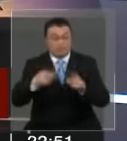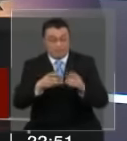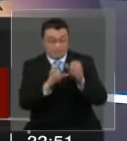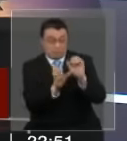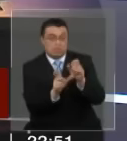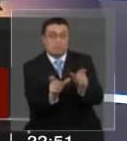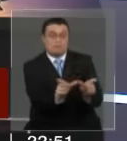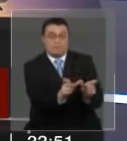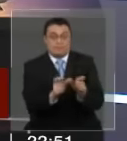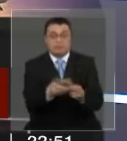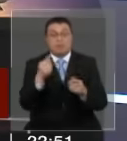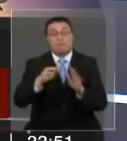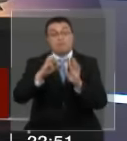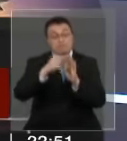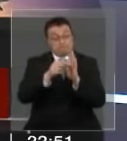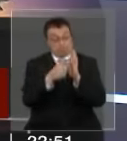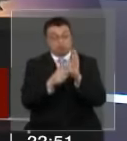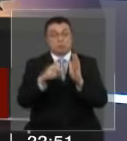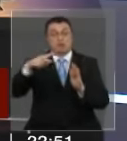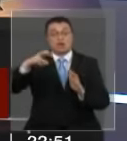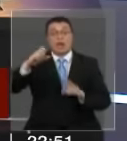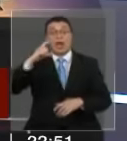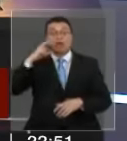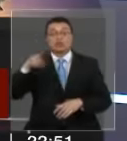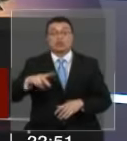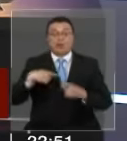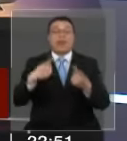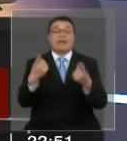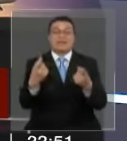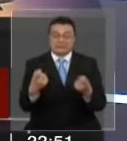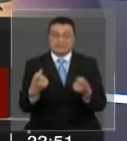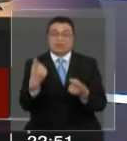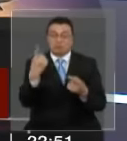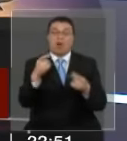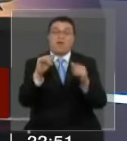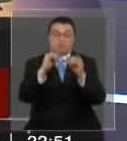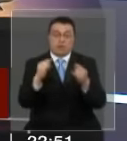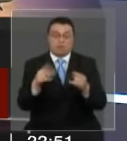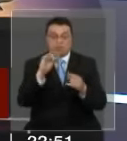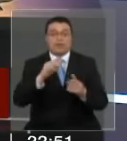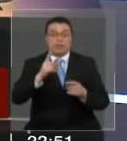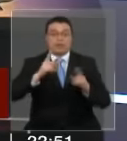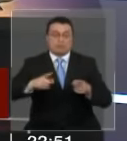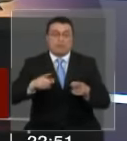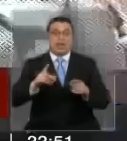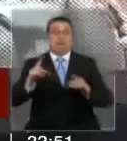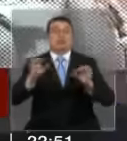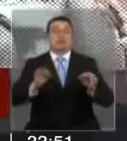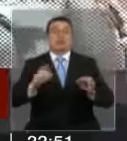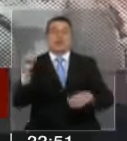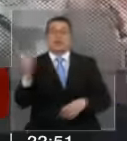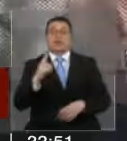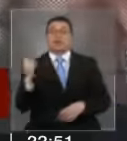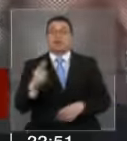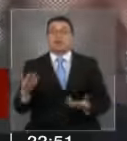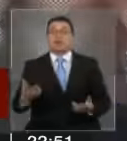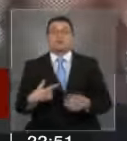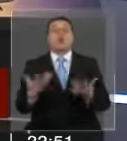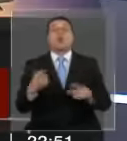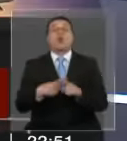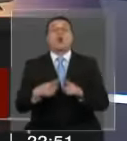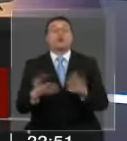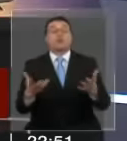Nación. No sé si es la mejor forma el presupuesto de la Nación porque necesitas una cierta forma, ¿no es cierto?, de resguardar la seguridad nacional. ¿Cuál es la otra forma entonces si no es presupuesto? O sea, no, si puede